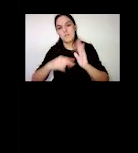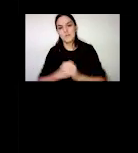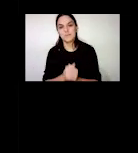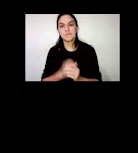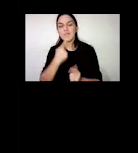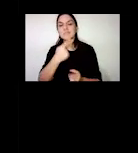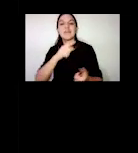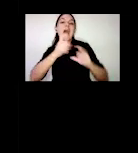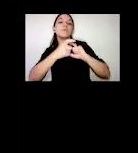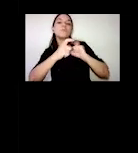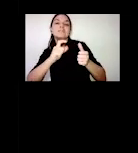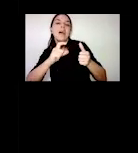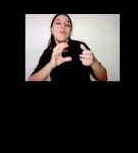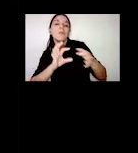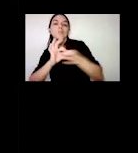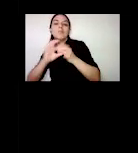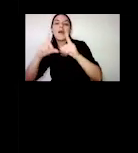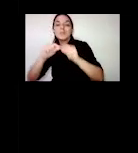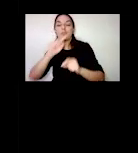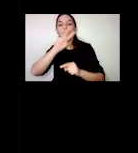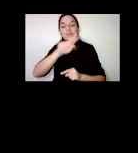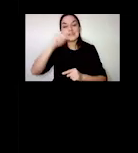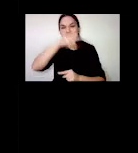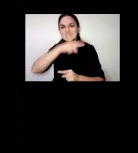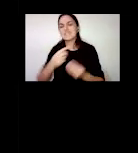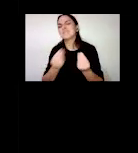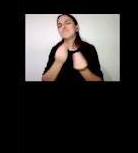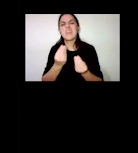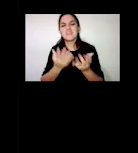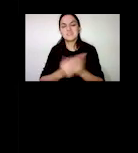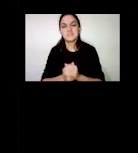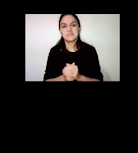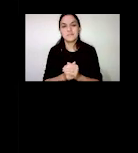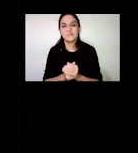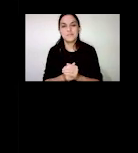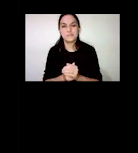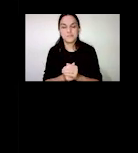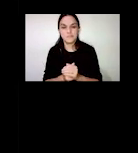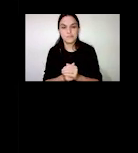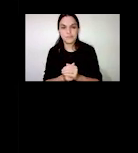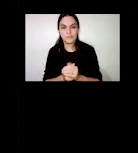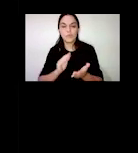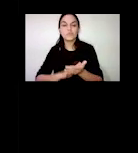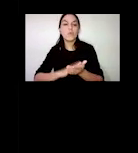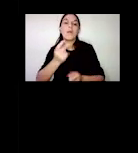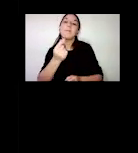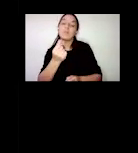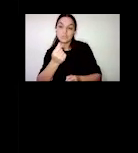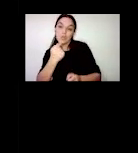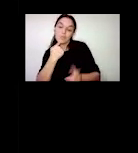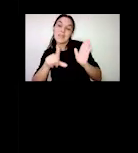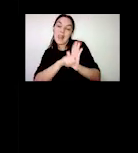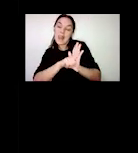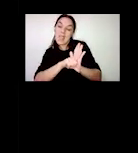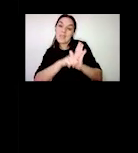de acuerdo al artículo 27. ¿Qué pasa con esta actualización? Vamos a ver en todo lo que es evaluación, que la Ley de Bienes Personales